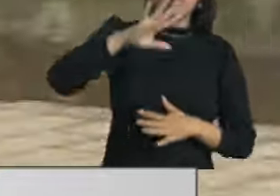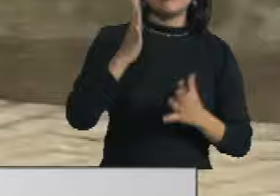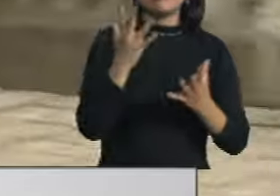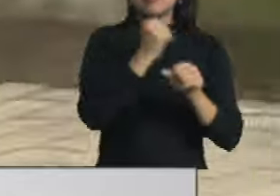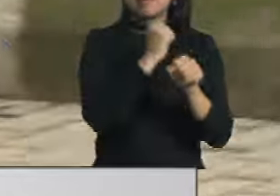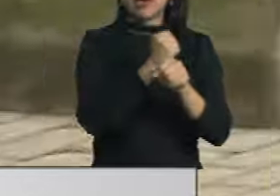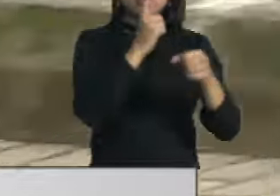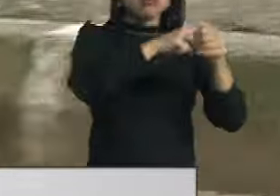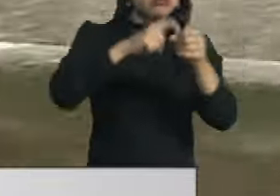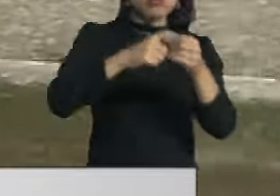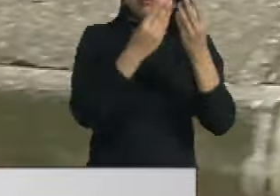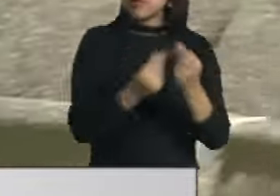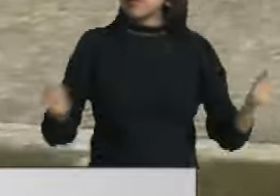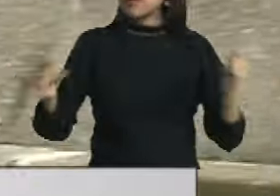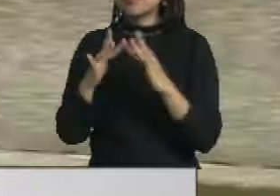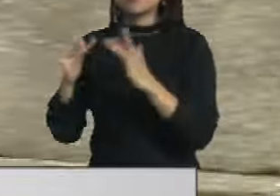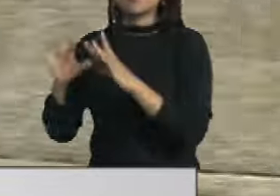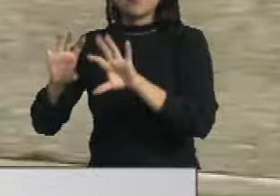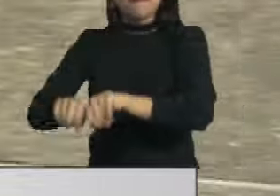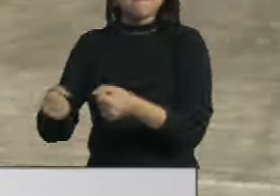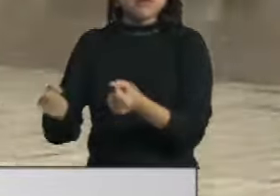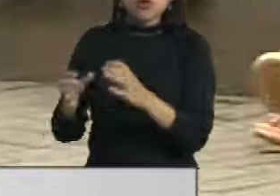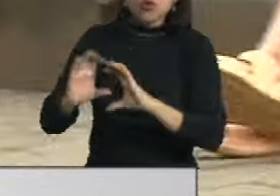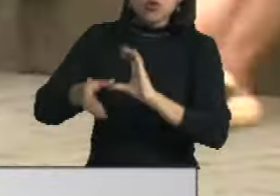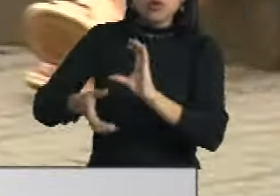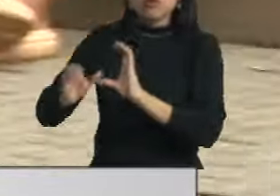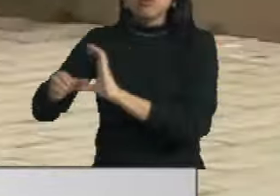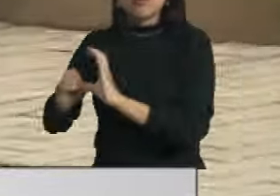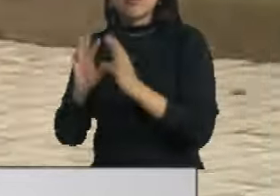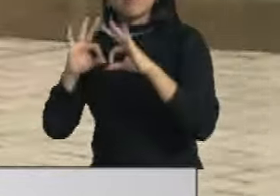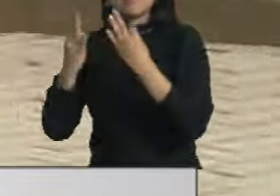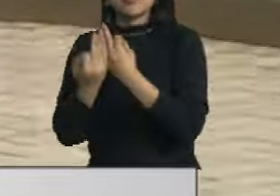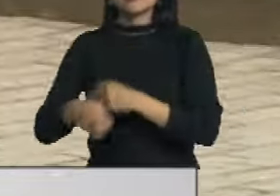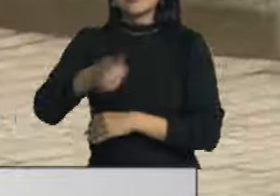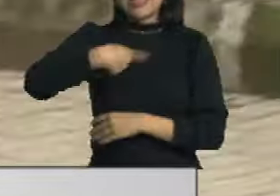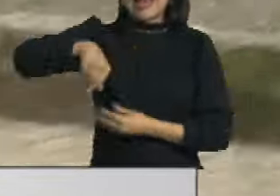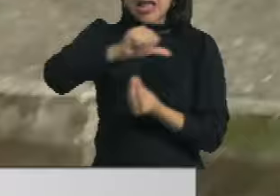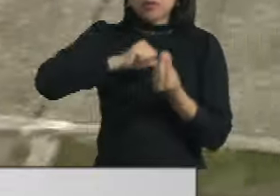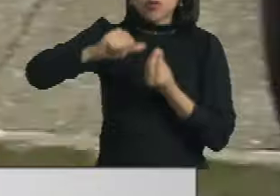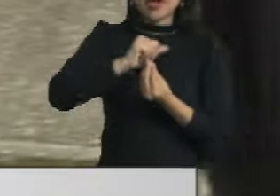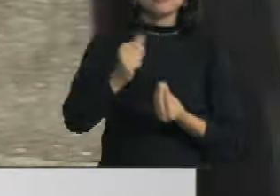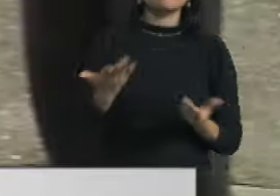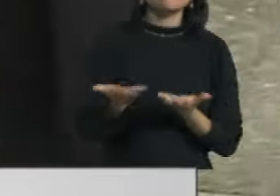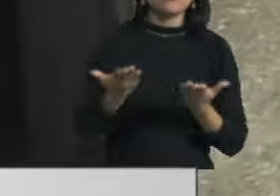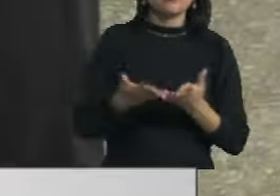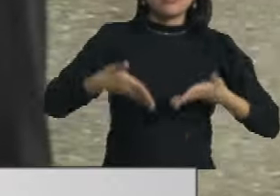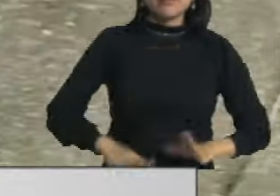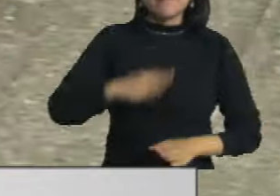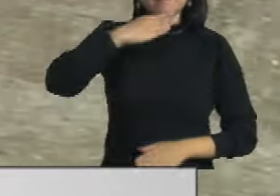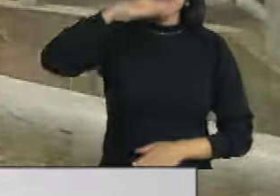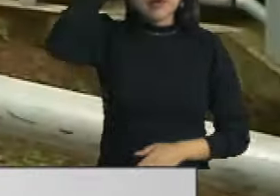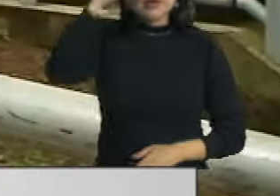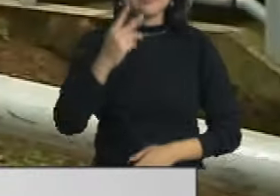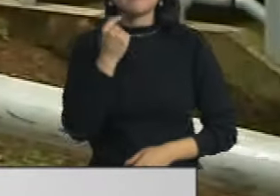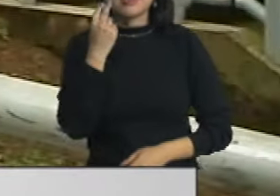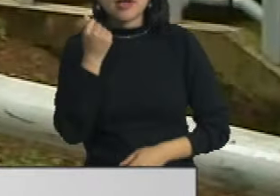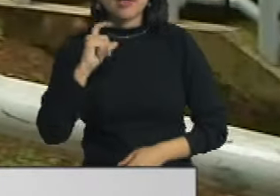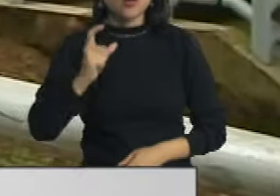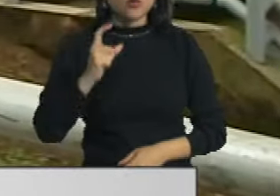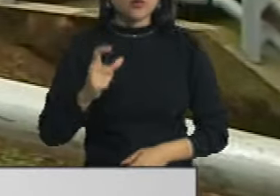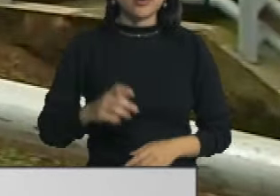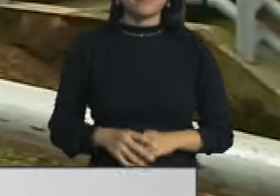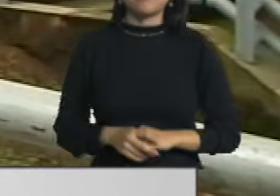pero todas perdieron el contacto con sus familias. Las mujeres son de Medellín, Pereira, Ibagué y Cúcuta. Desde el barrio Santo Domingo,